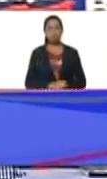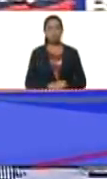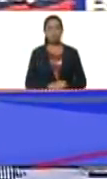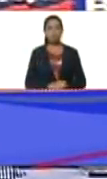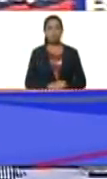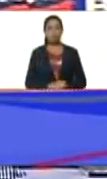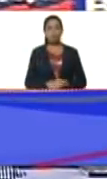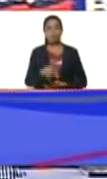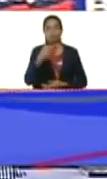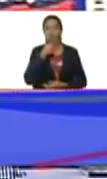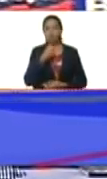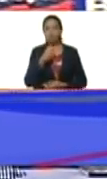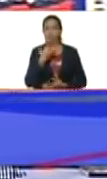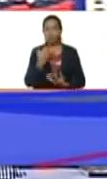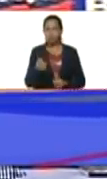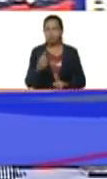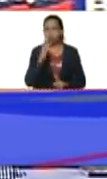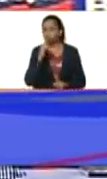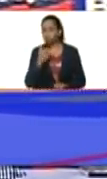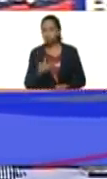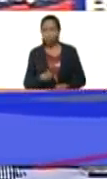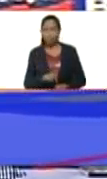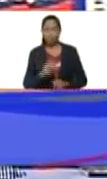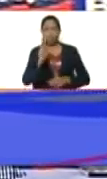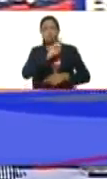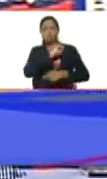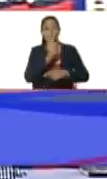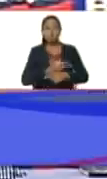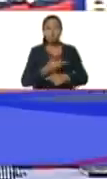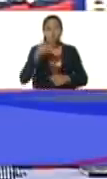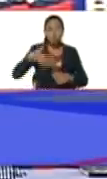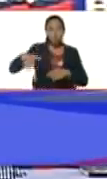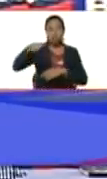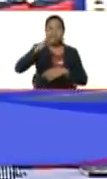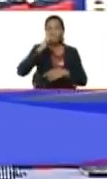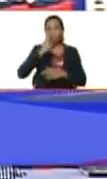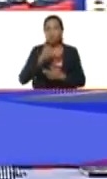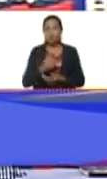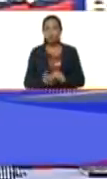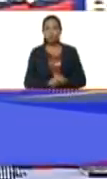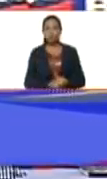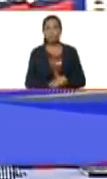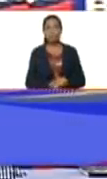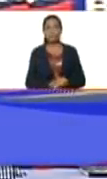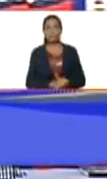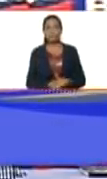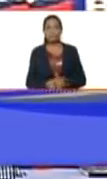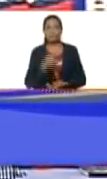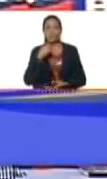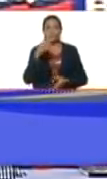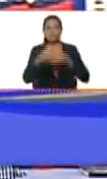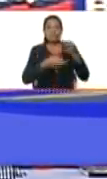Eso no es fácil entenderlo. El poder popular, como decía